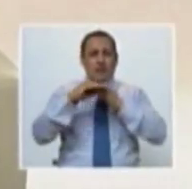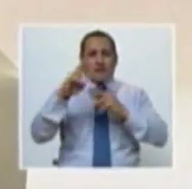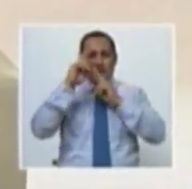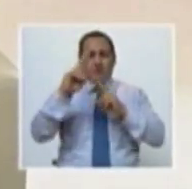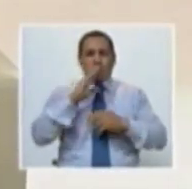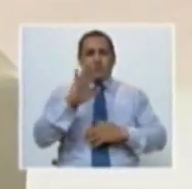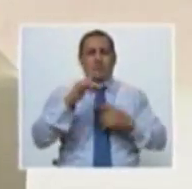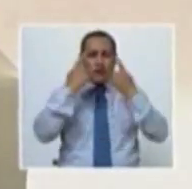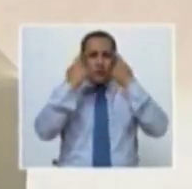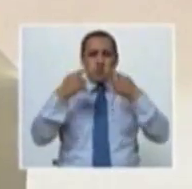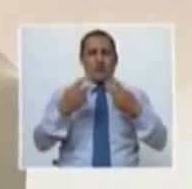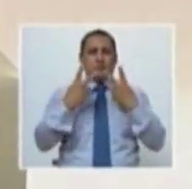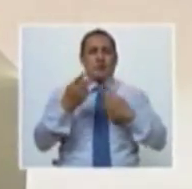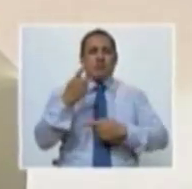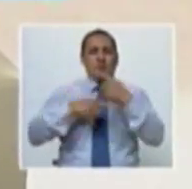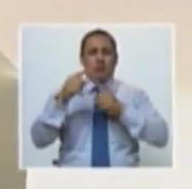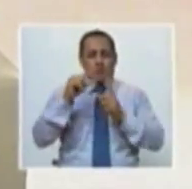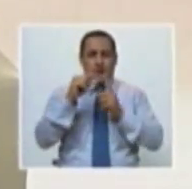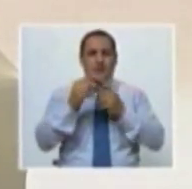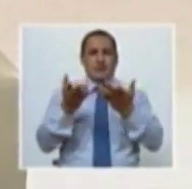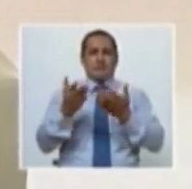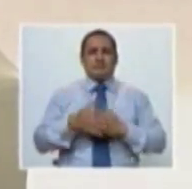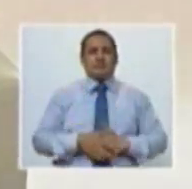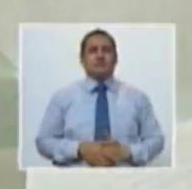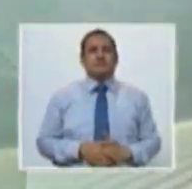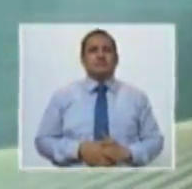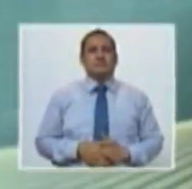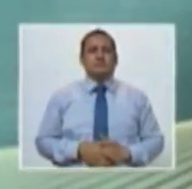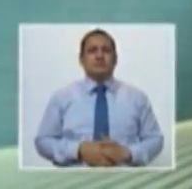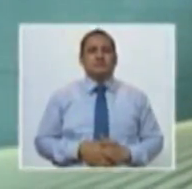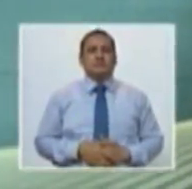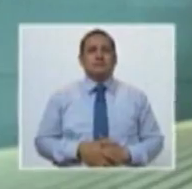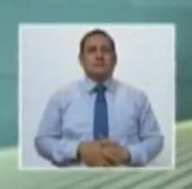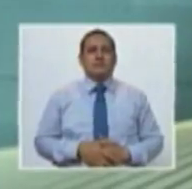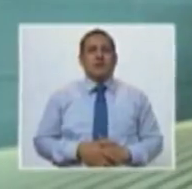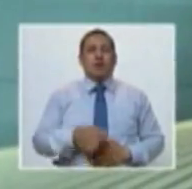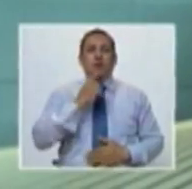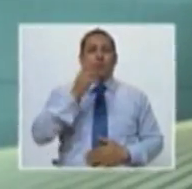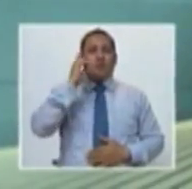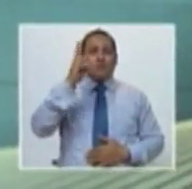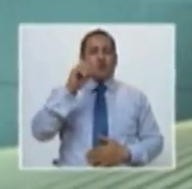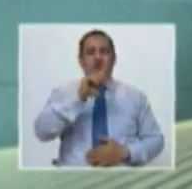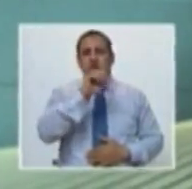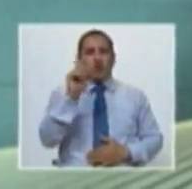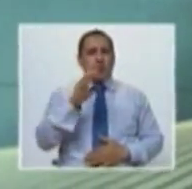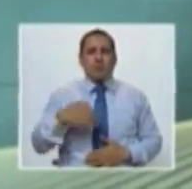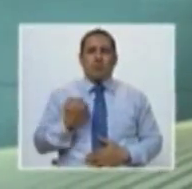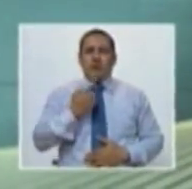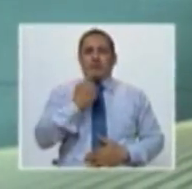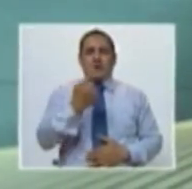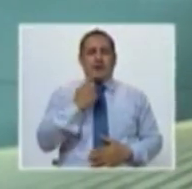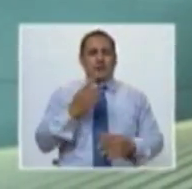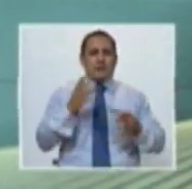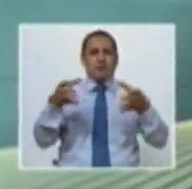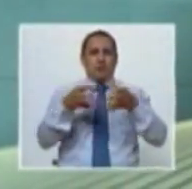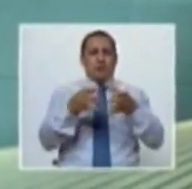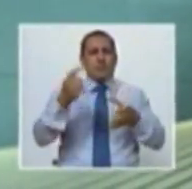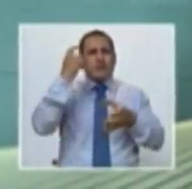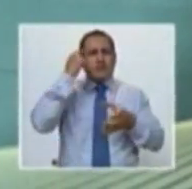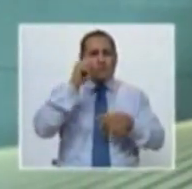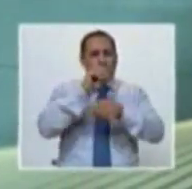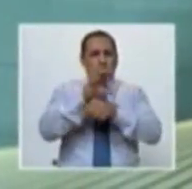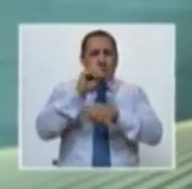su sistema. Volvemos con las frases del programa. Un maestro no puede ser depositario de conciencias